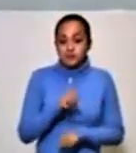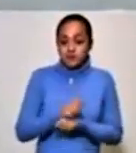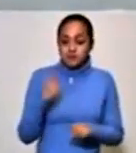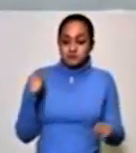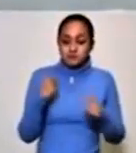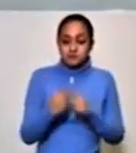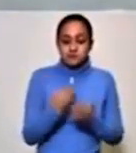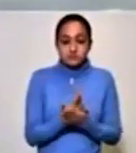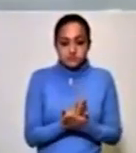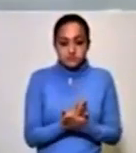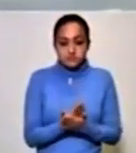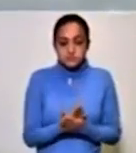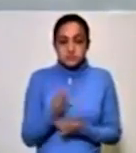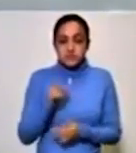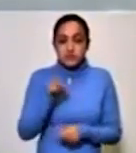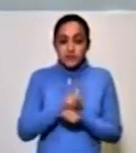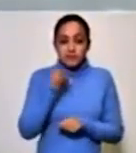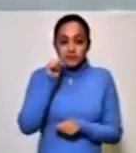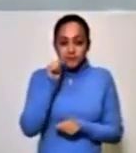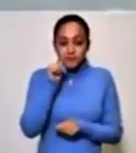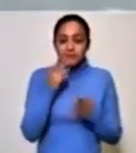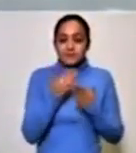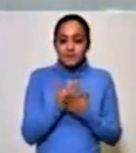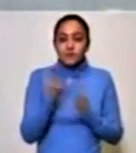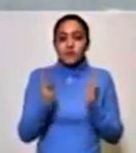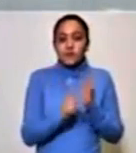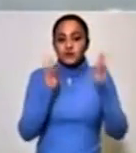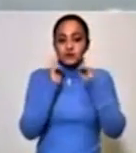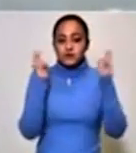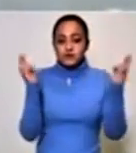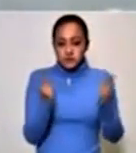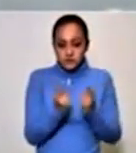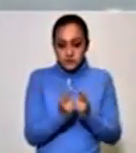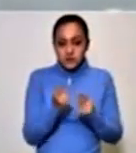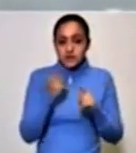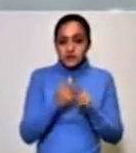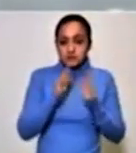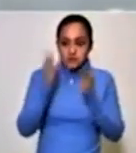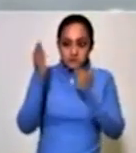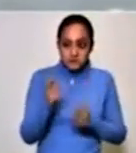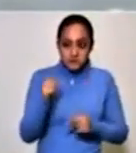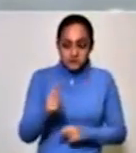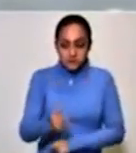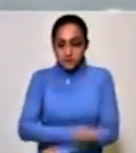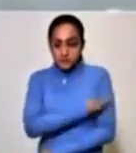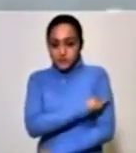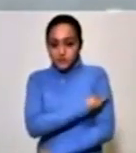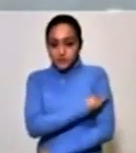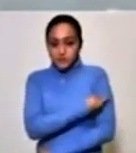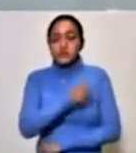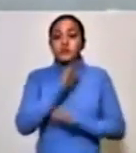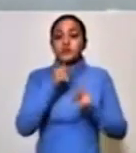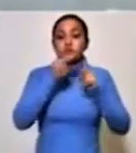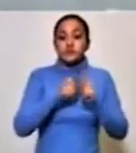días, me parece que es el día de mañana, tenemos la siguiente reunión. Si llega el biológico, podríamos